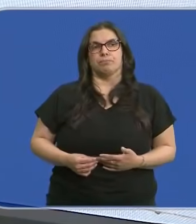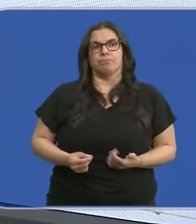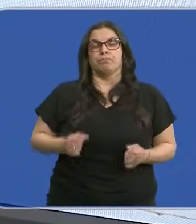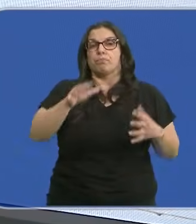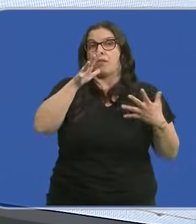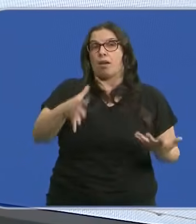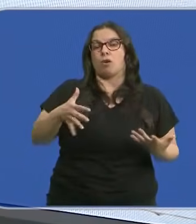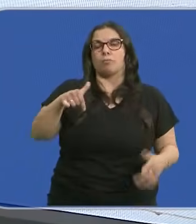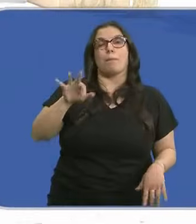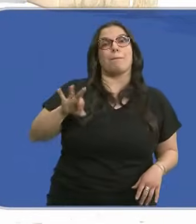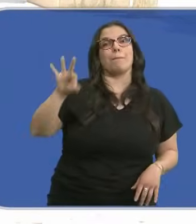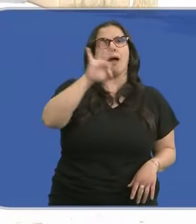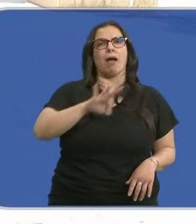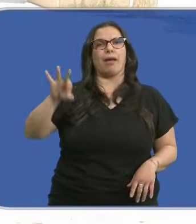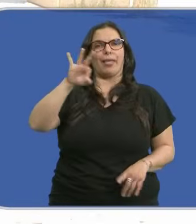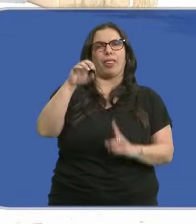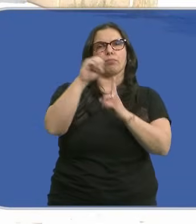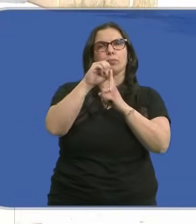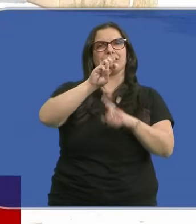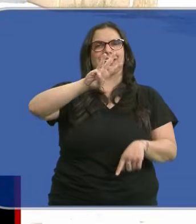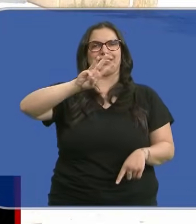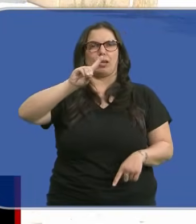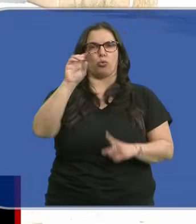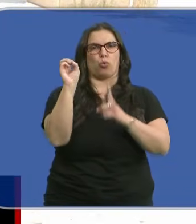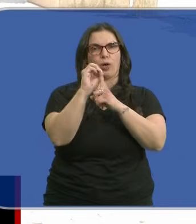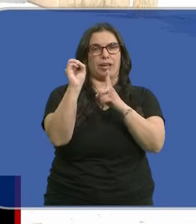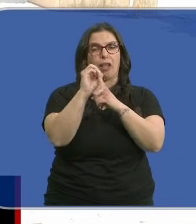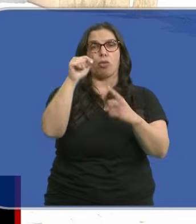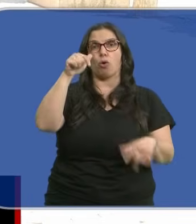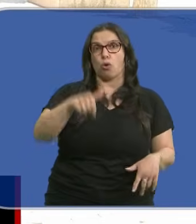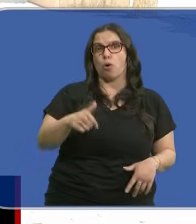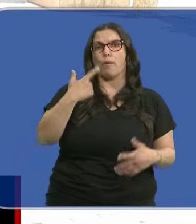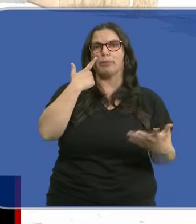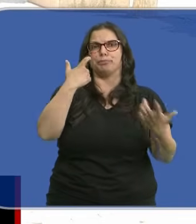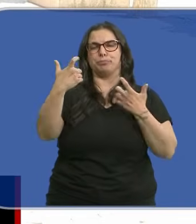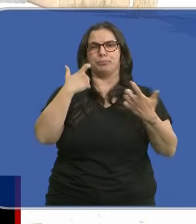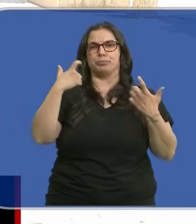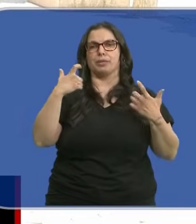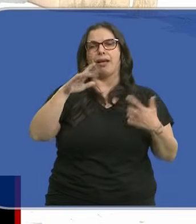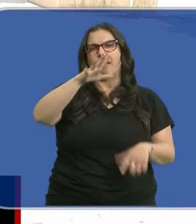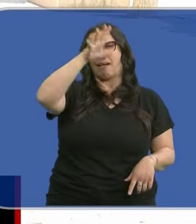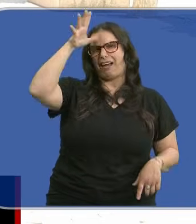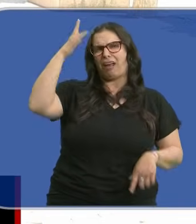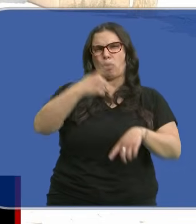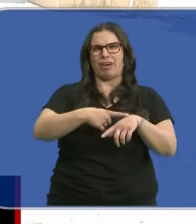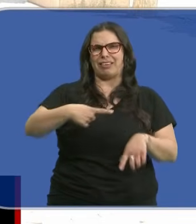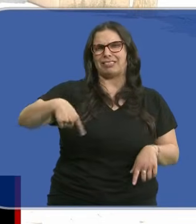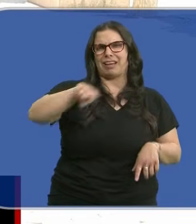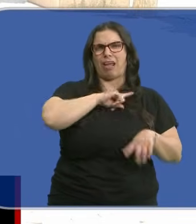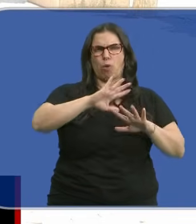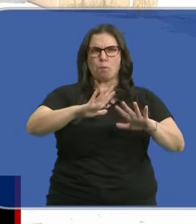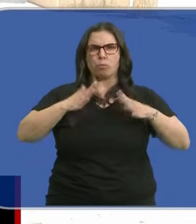Ahora mismo en Palencia los termómetros marcan 31 grados y hoy vamos a ver cómo afecta ese calor tan excesivo y sobre